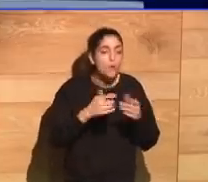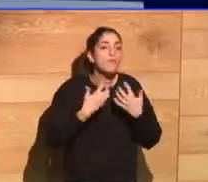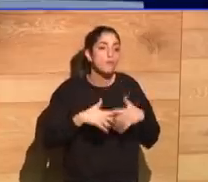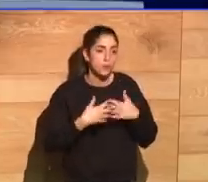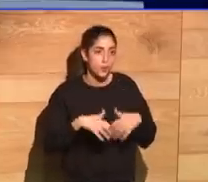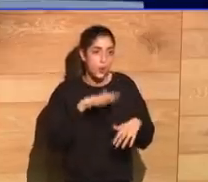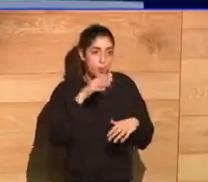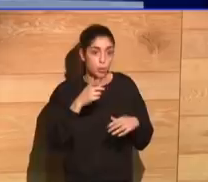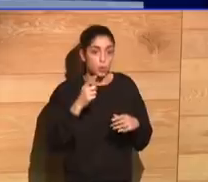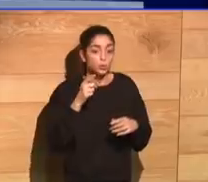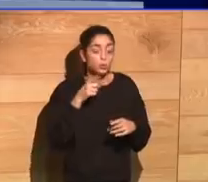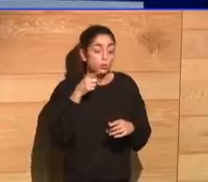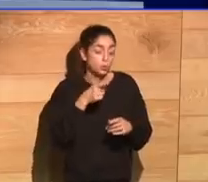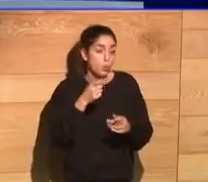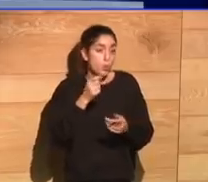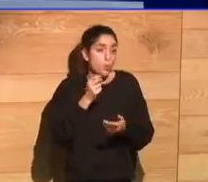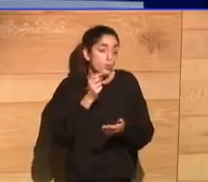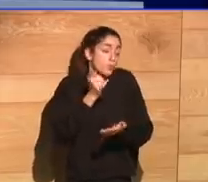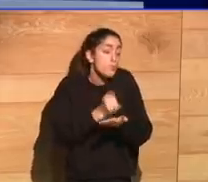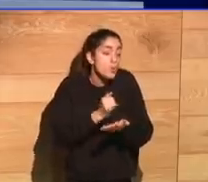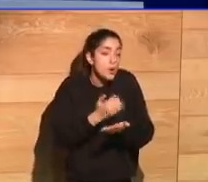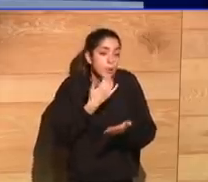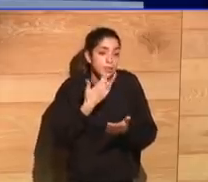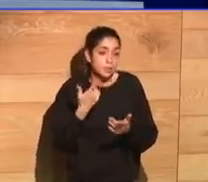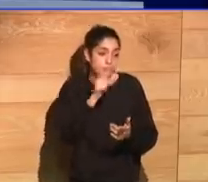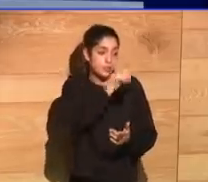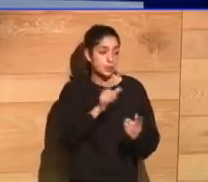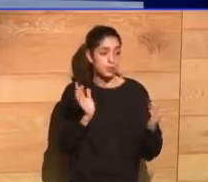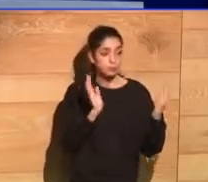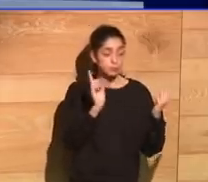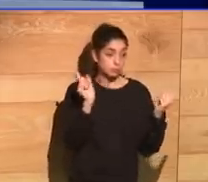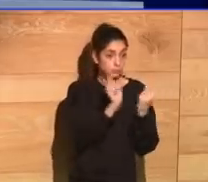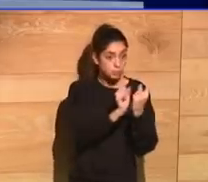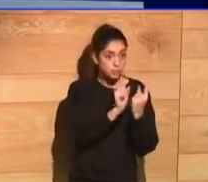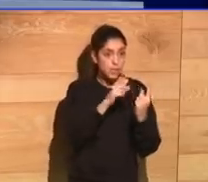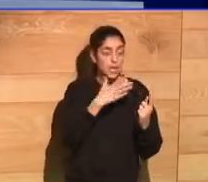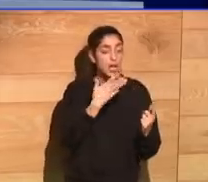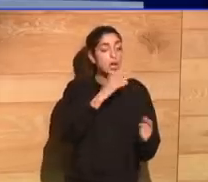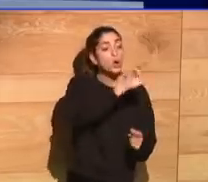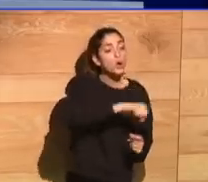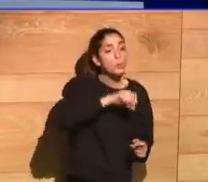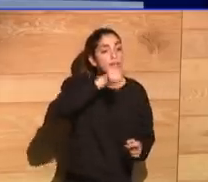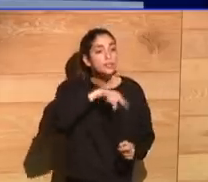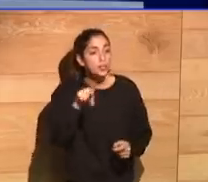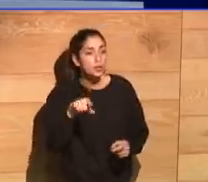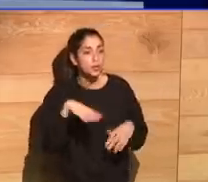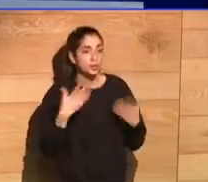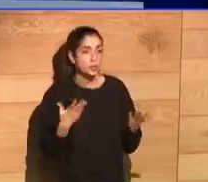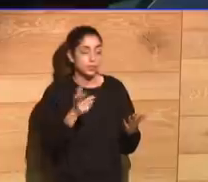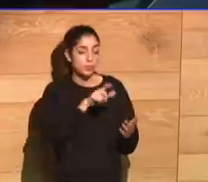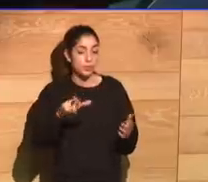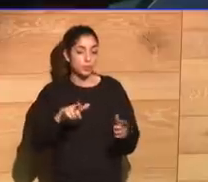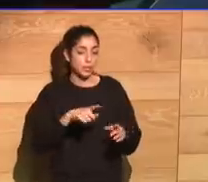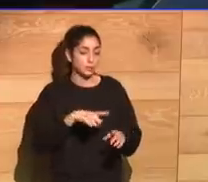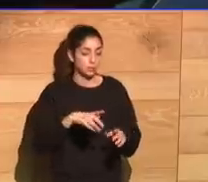es si el de enfrente te compra la gilipollez o no. Y la cantidad de gente que te compraría esa gilipollez es enorme. Pero imaginemos que la